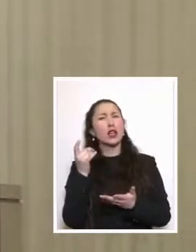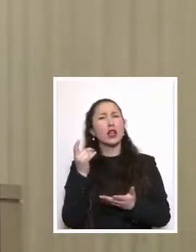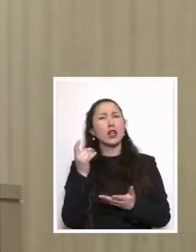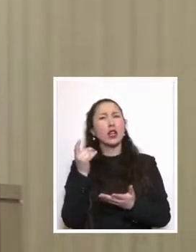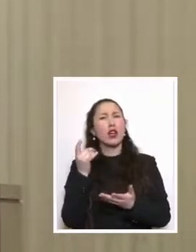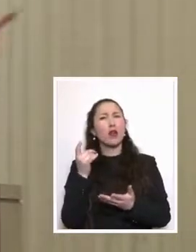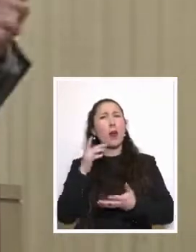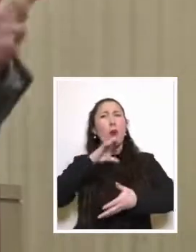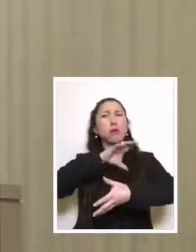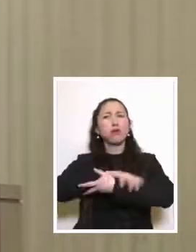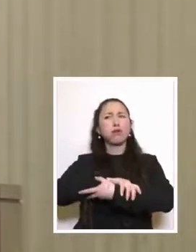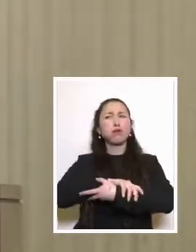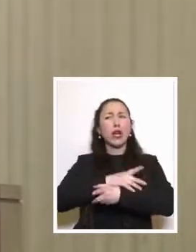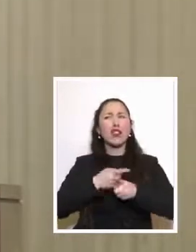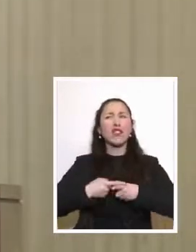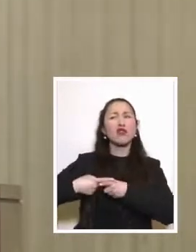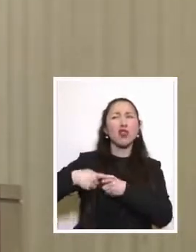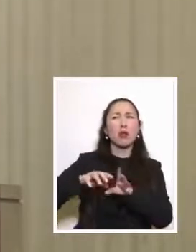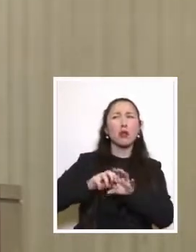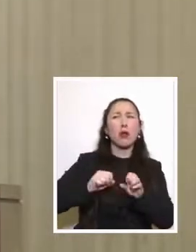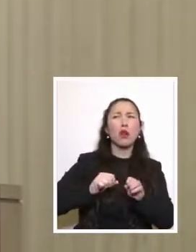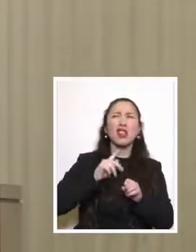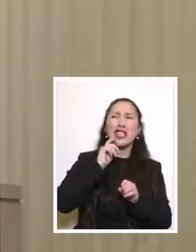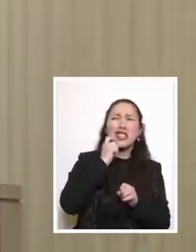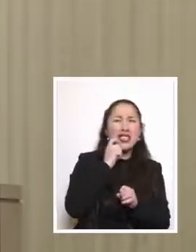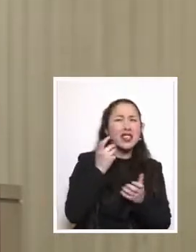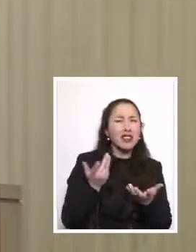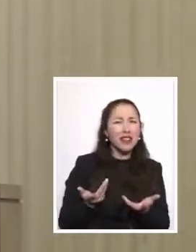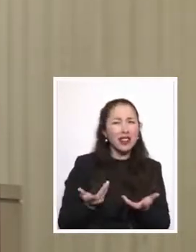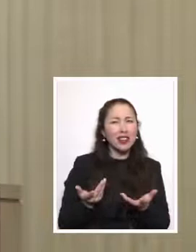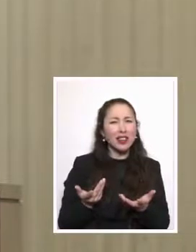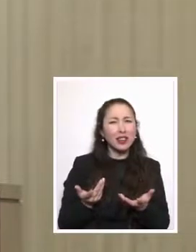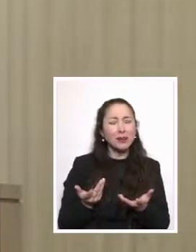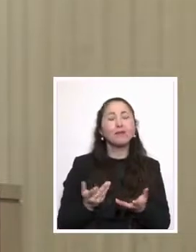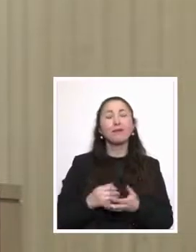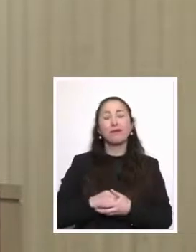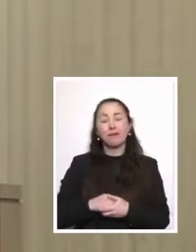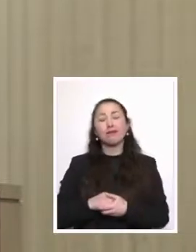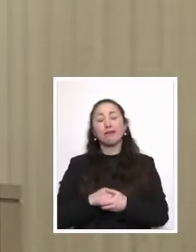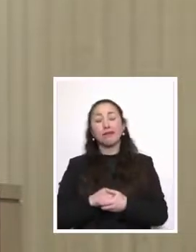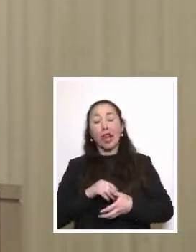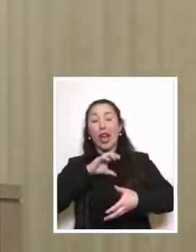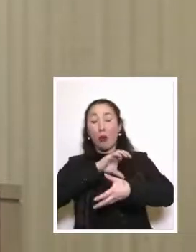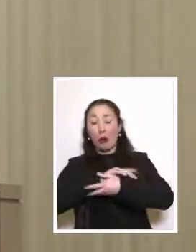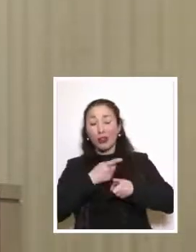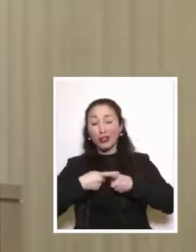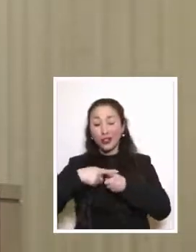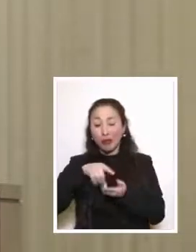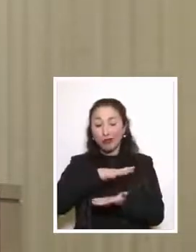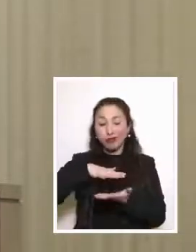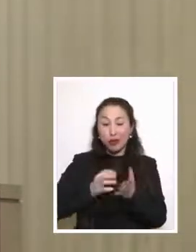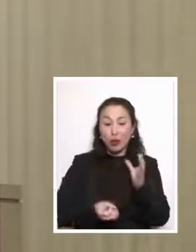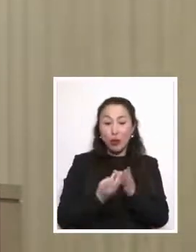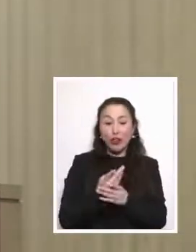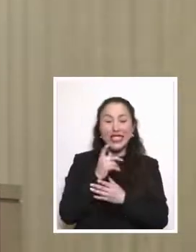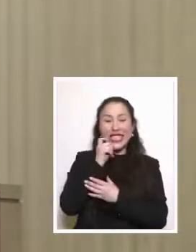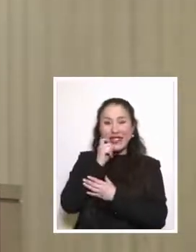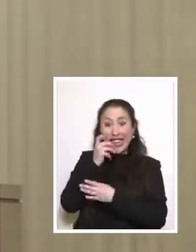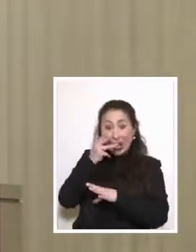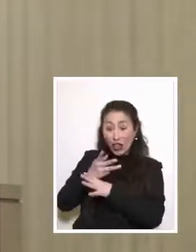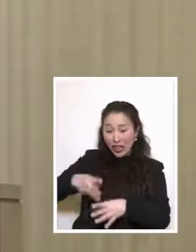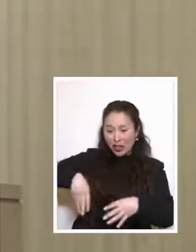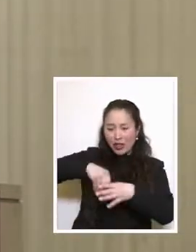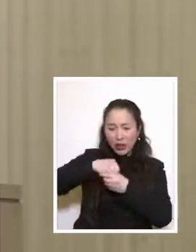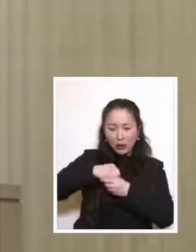contrato social, ¿no? Y nos preguntaba antes de entrar a esta sala. Bueno, significa revisar nuestros acuerdos